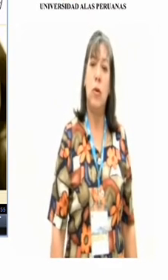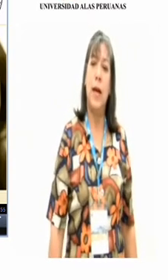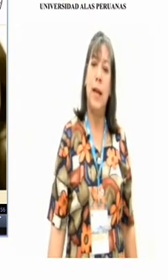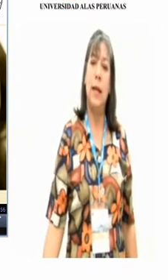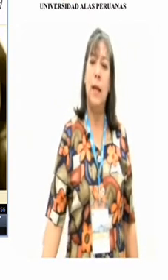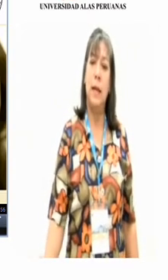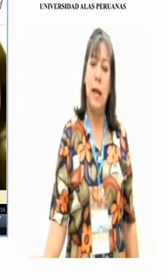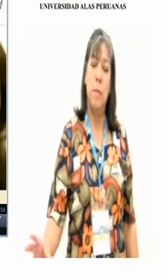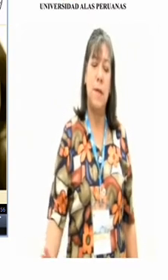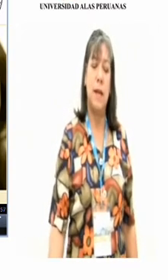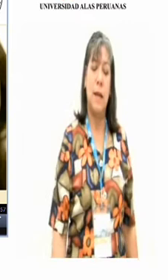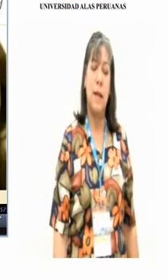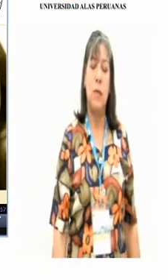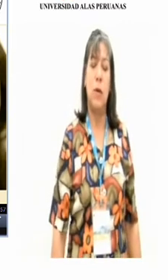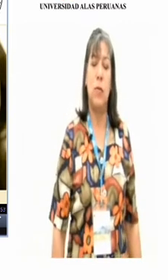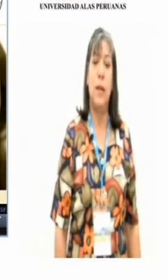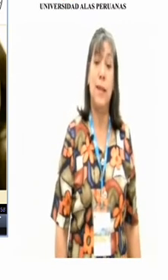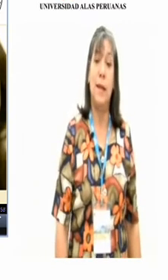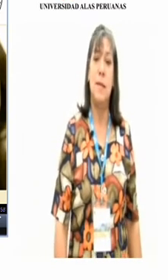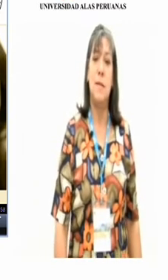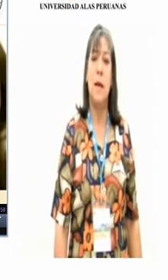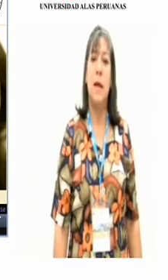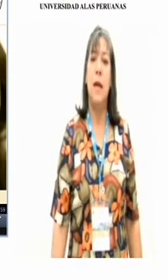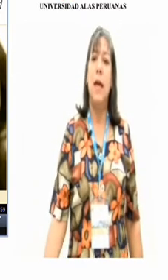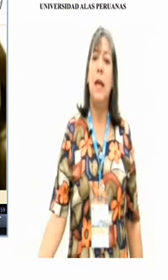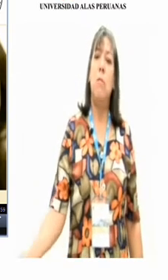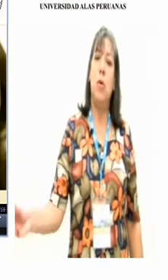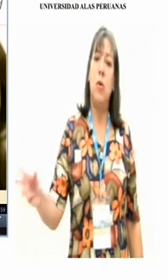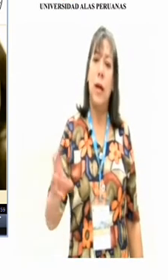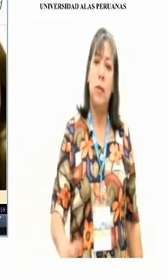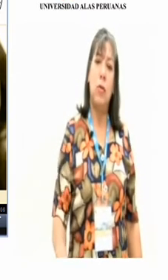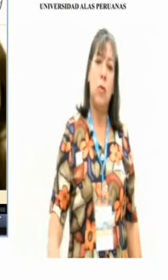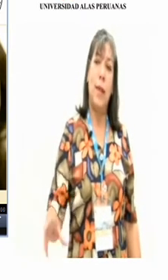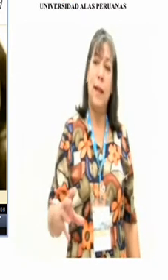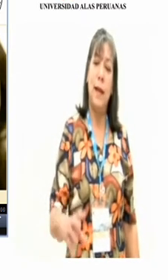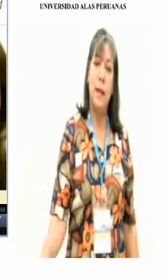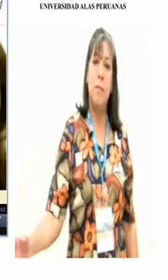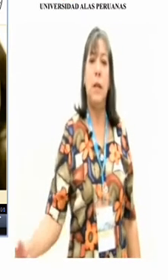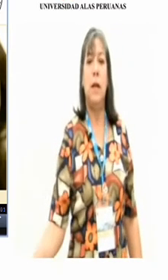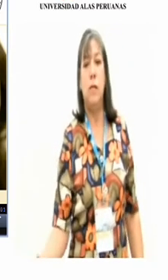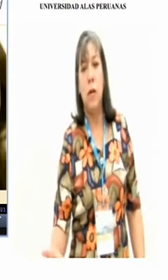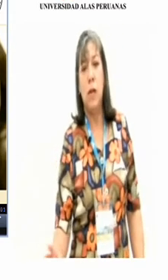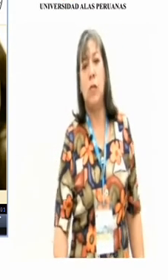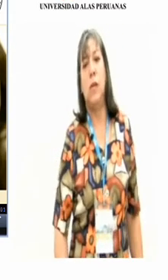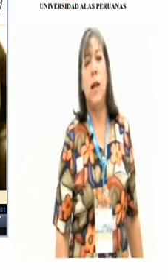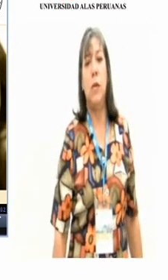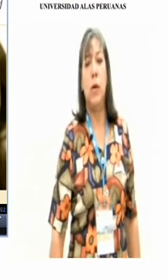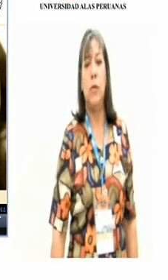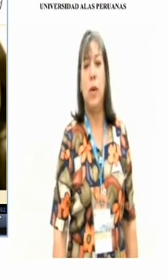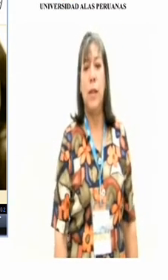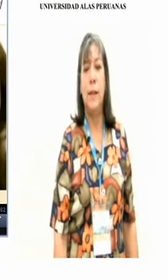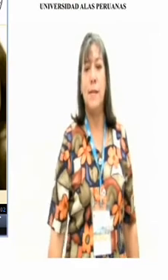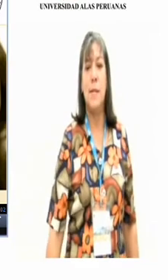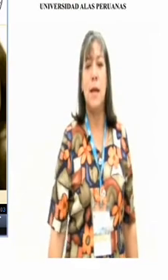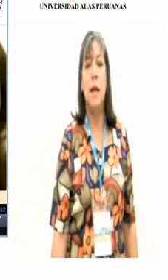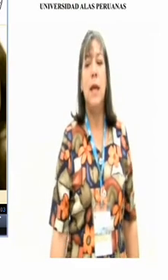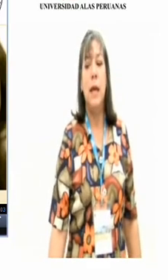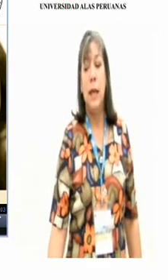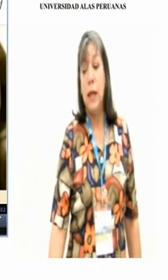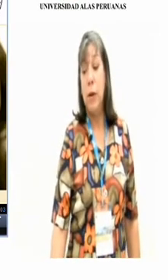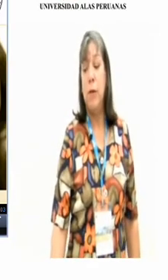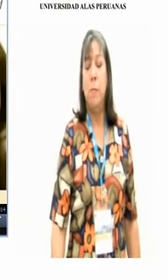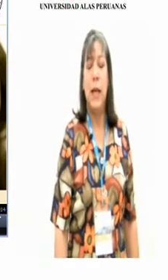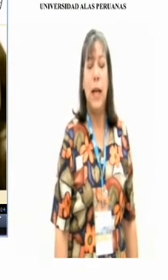estudios doctorales en la especialidad de educación a distancia, involucré toda esta línea de investigación, la asocié a la educación a